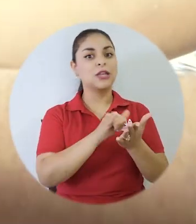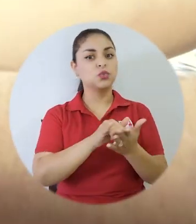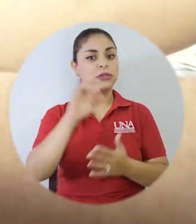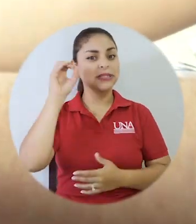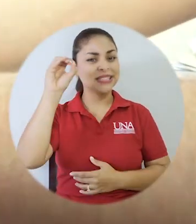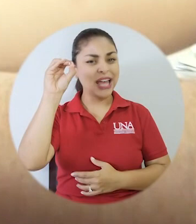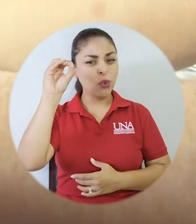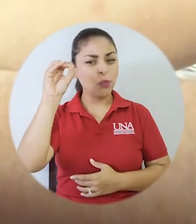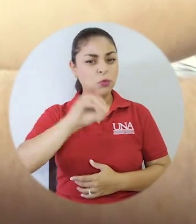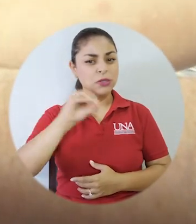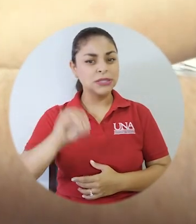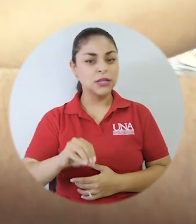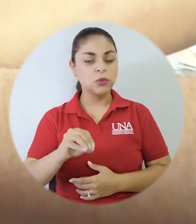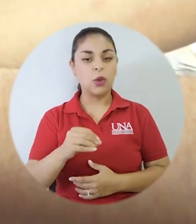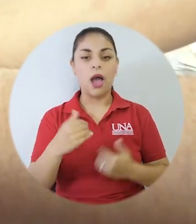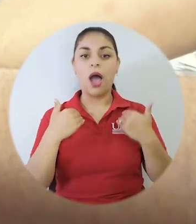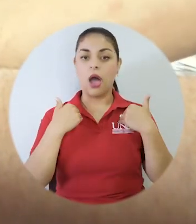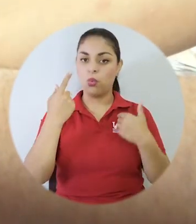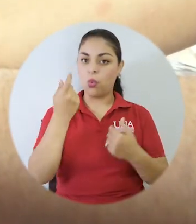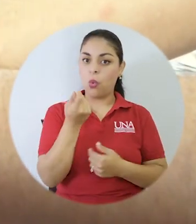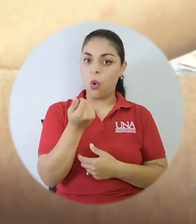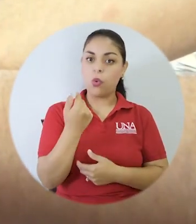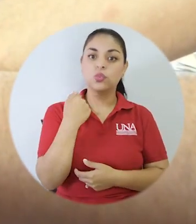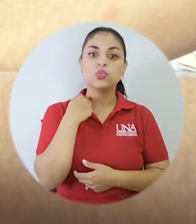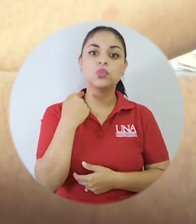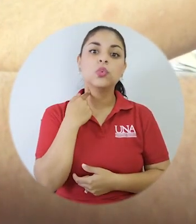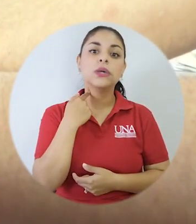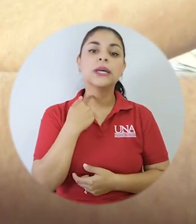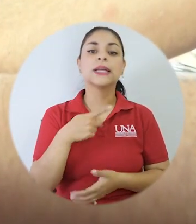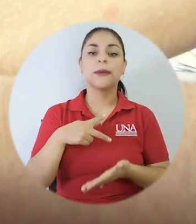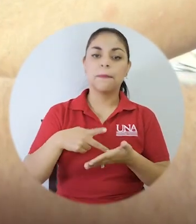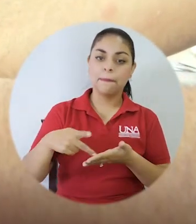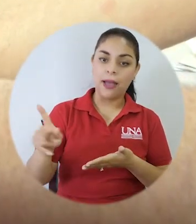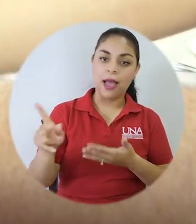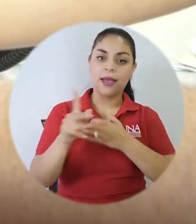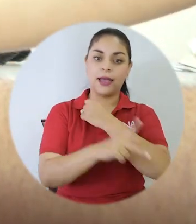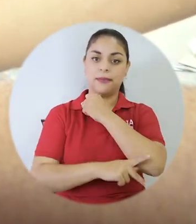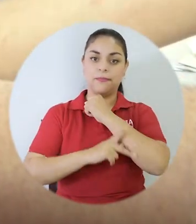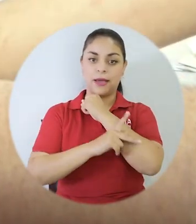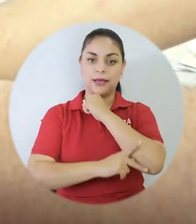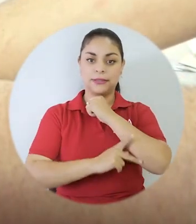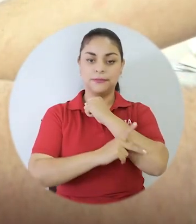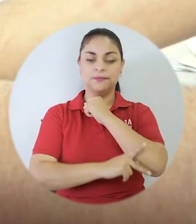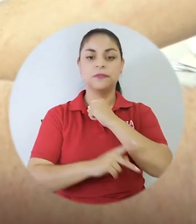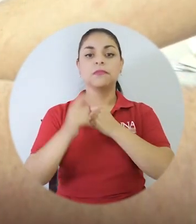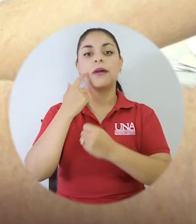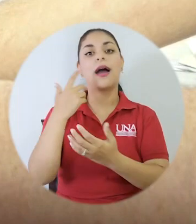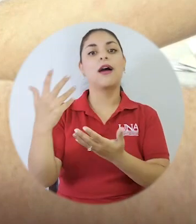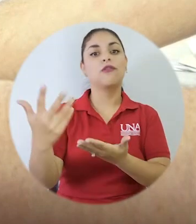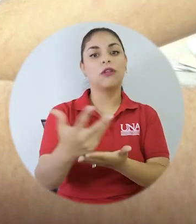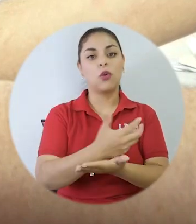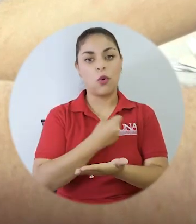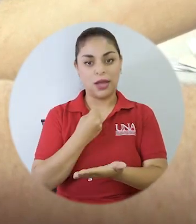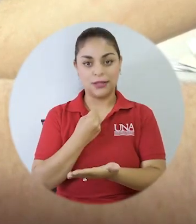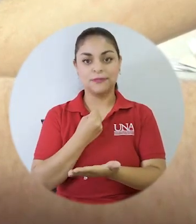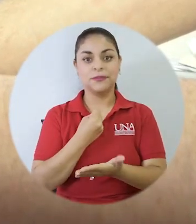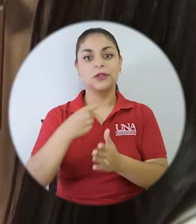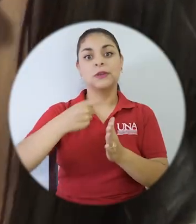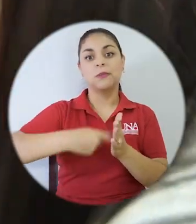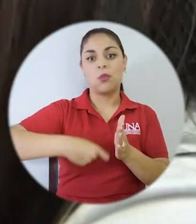de esos ceros hay un costo que está pagando el país por